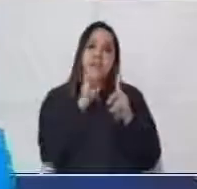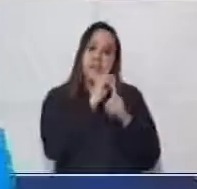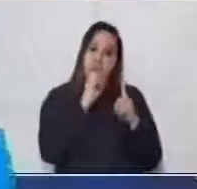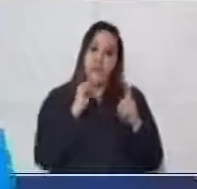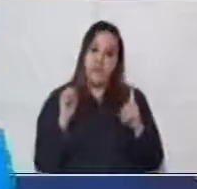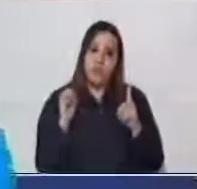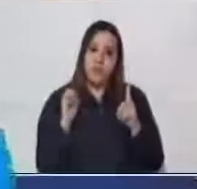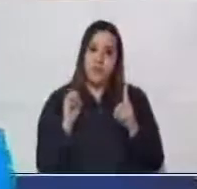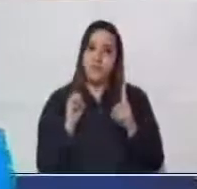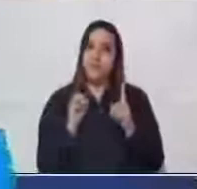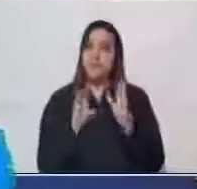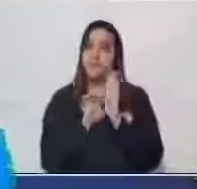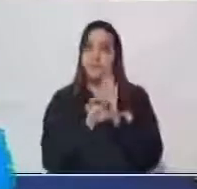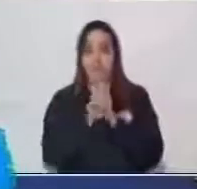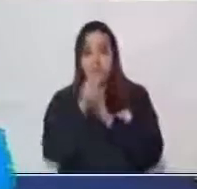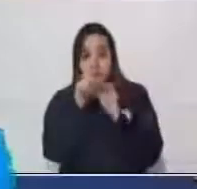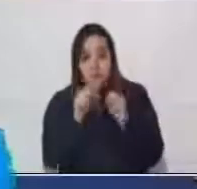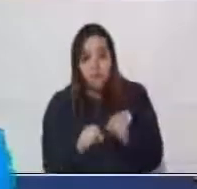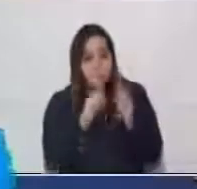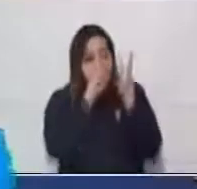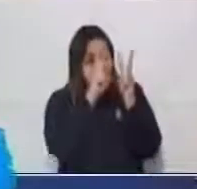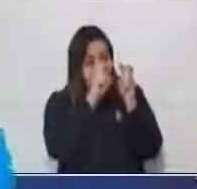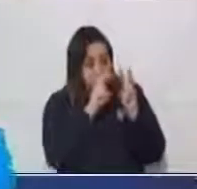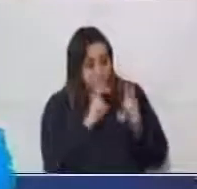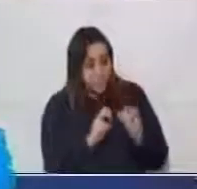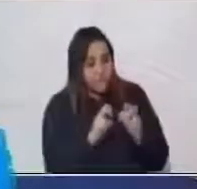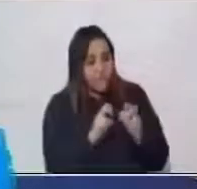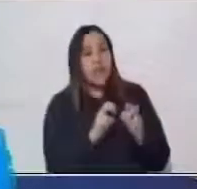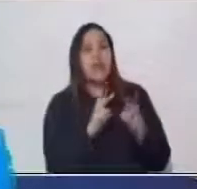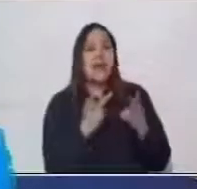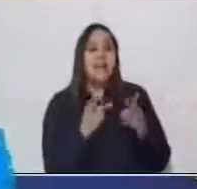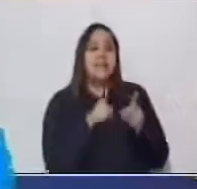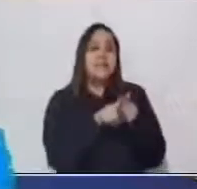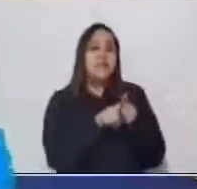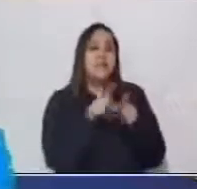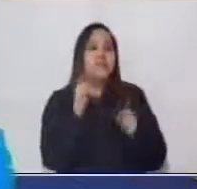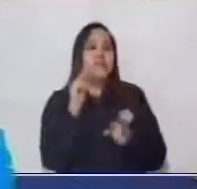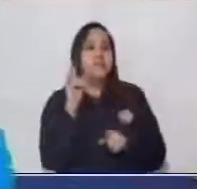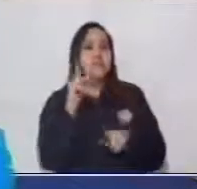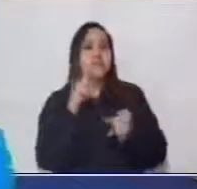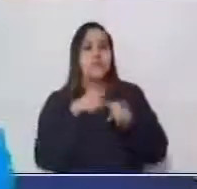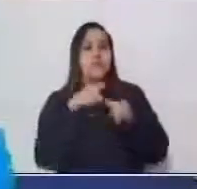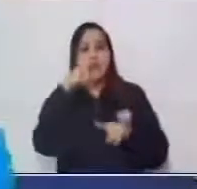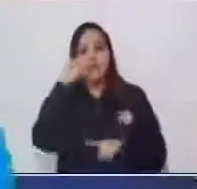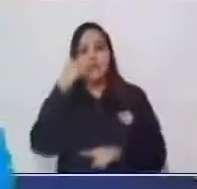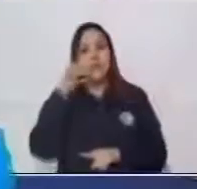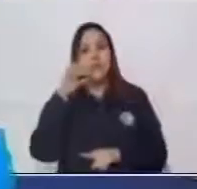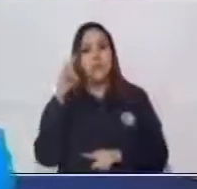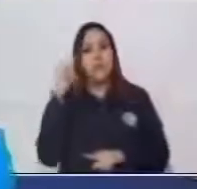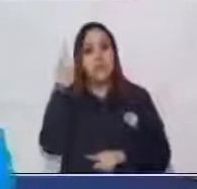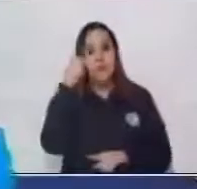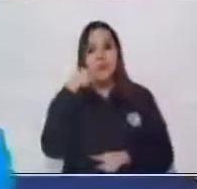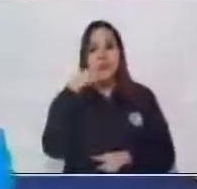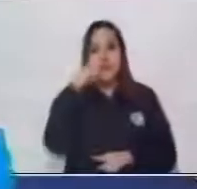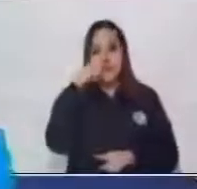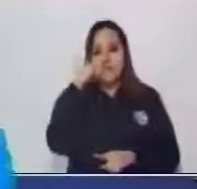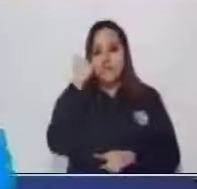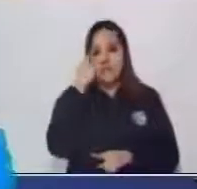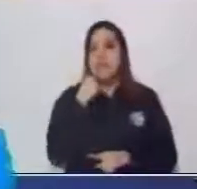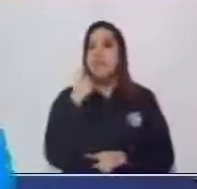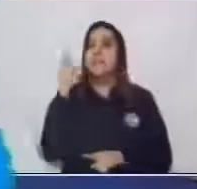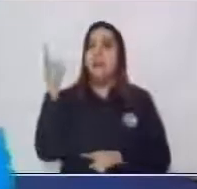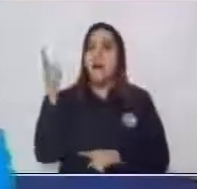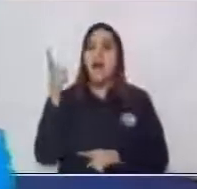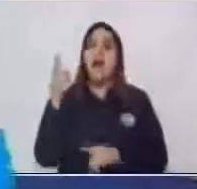podrías analizar si estas son oraciones yuxtapuestas. ¿Te recuerdas que hablamos que las oraciones yuxtapuestas